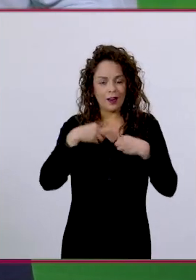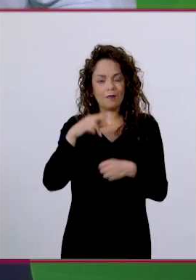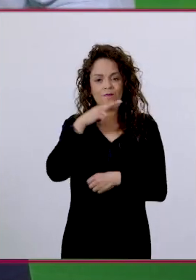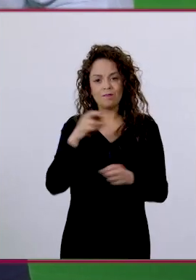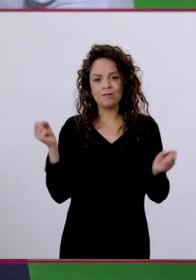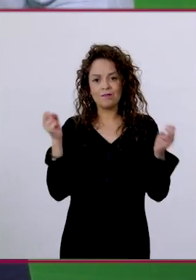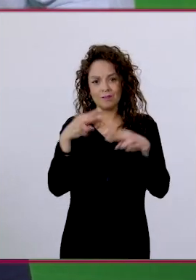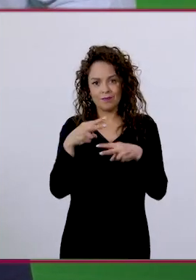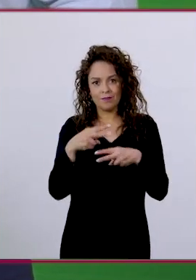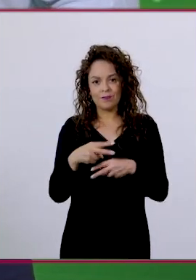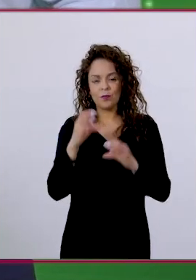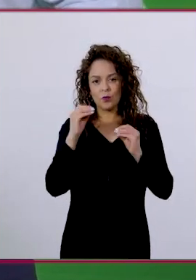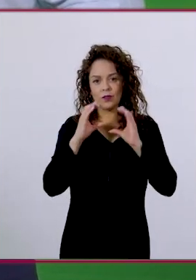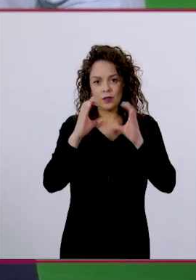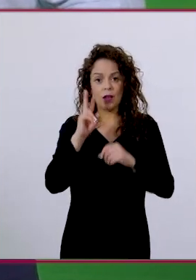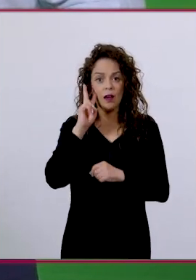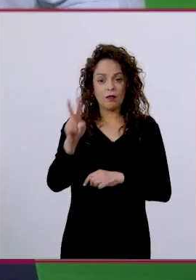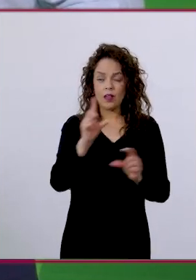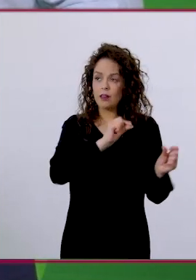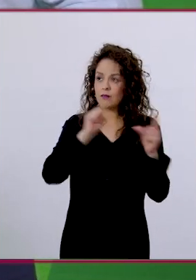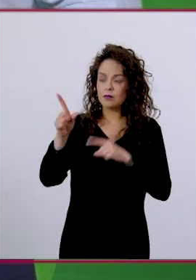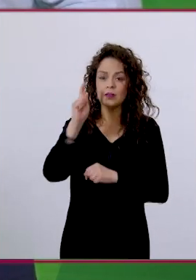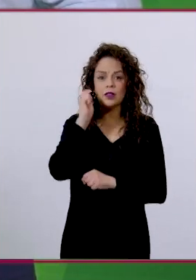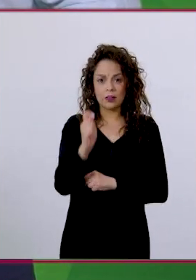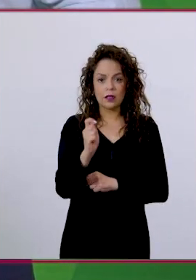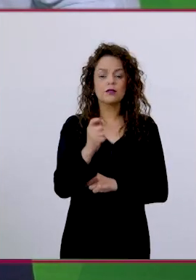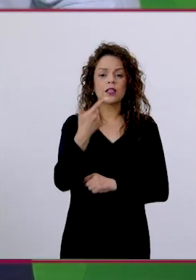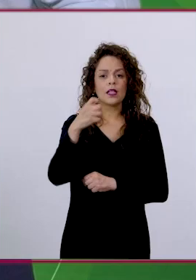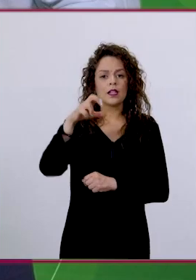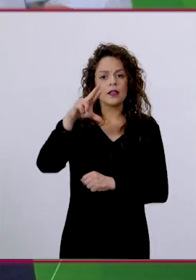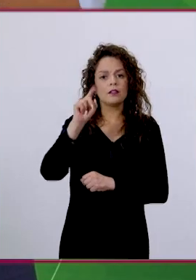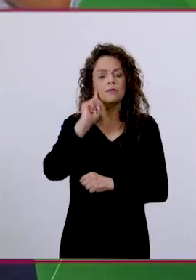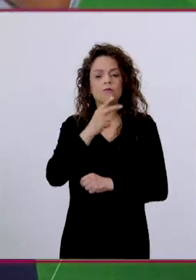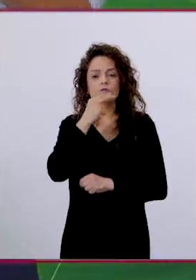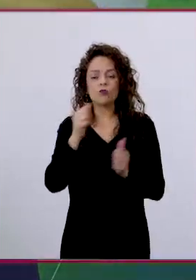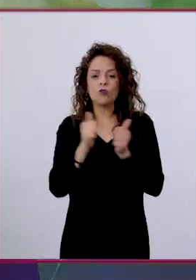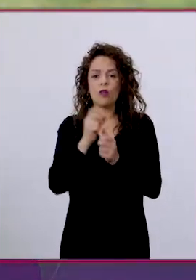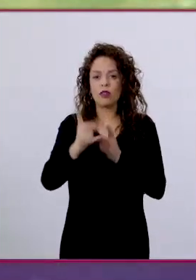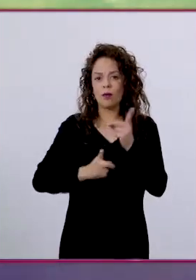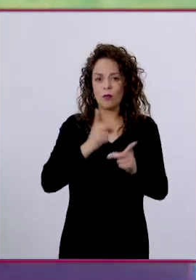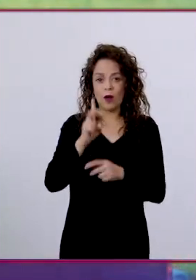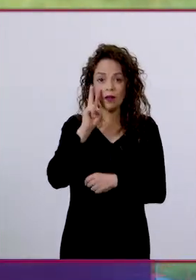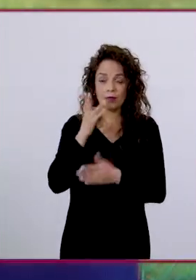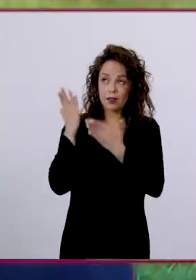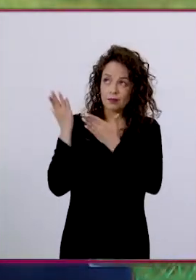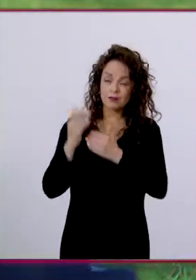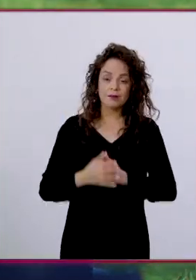mucho. Los invito a ver nuestro siguiente segmento, Estereotipos de Género en el Deporte. Vamos a ver.